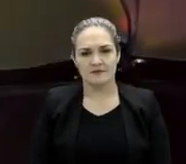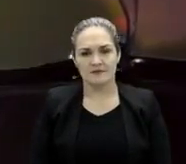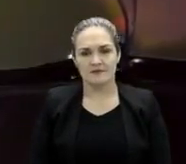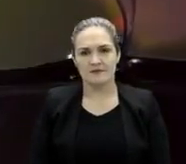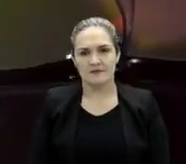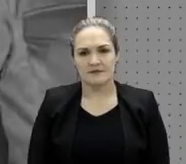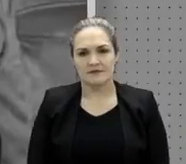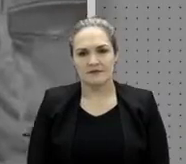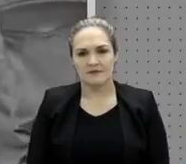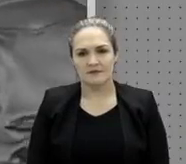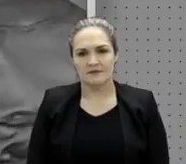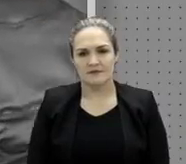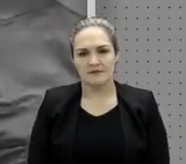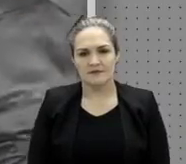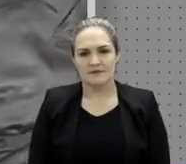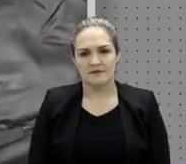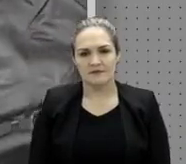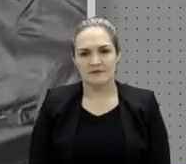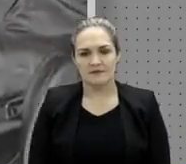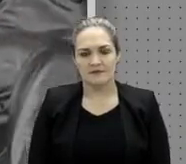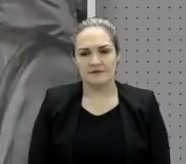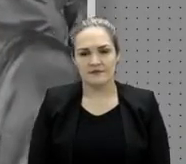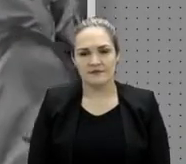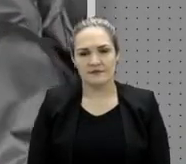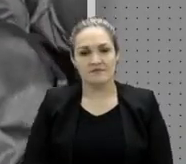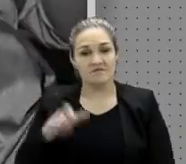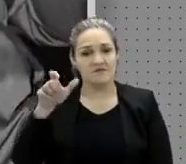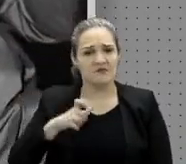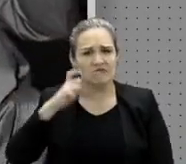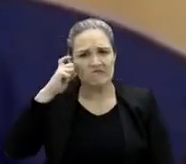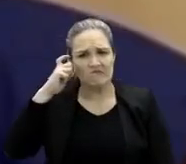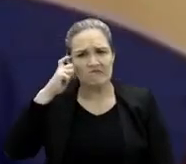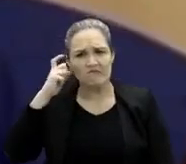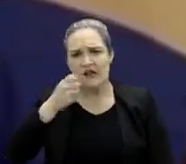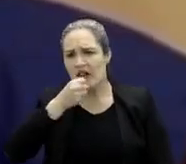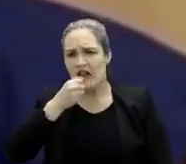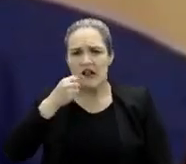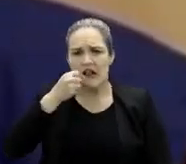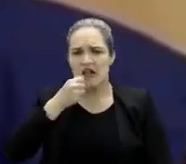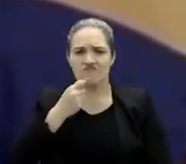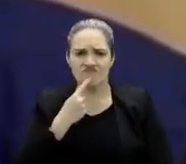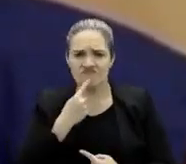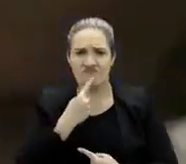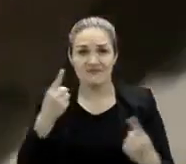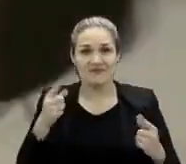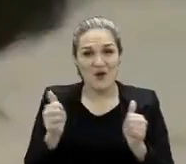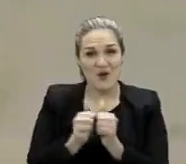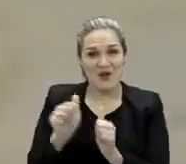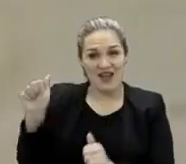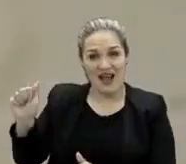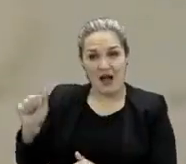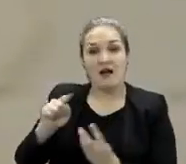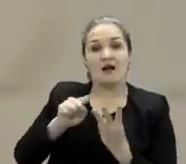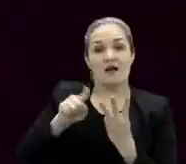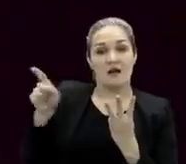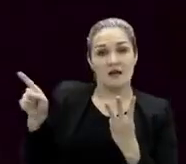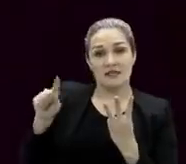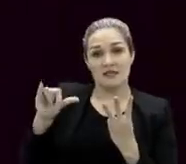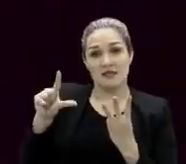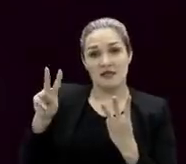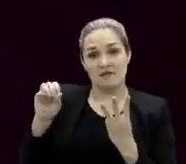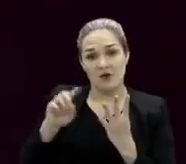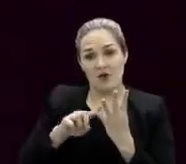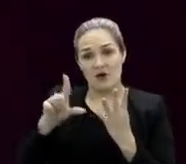Yolanda. Uno de los más brillantes de la generación que no quiso callar. Junto a Mercedes Sosa, Silvio Rodríguez y León